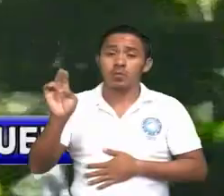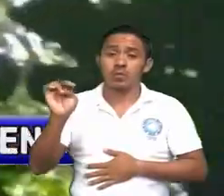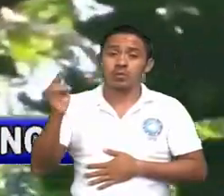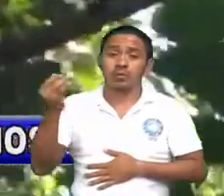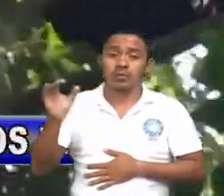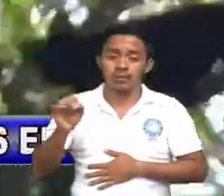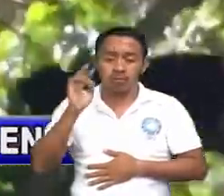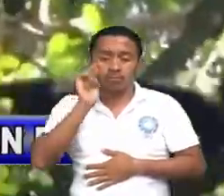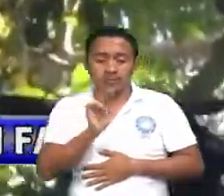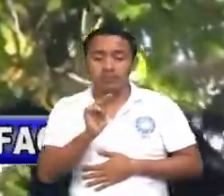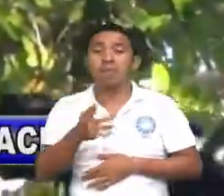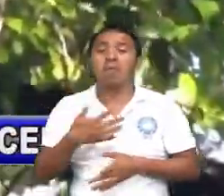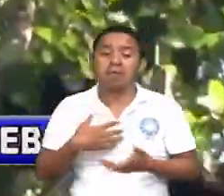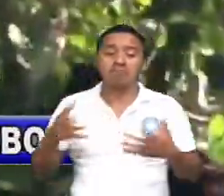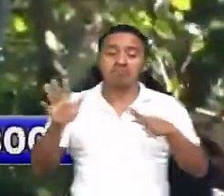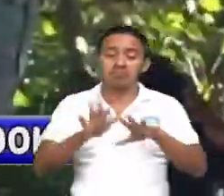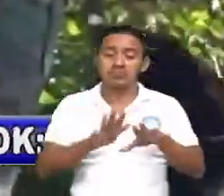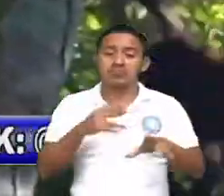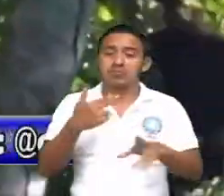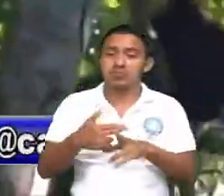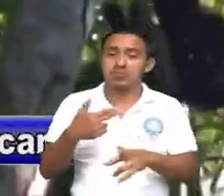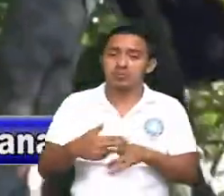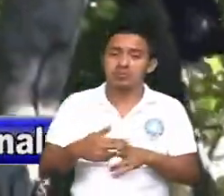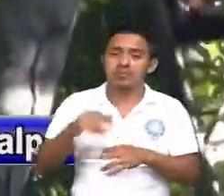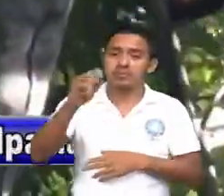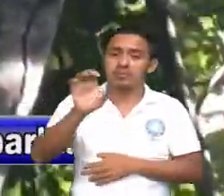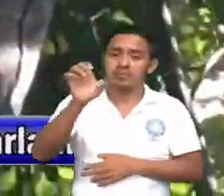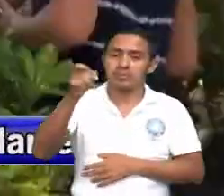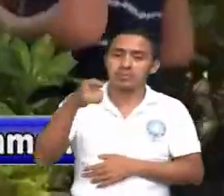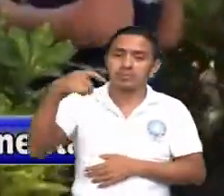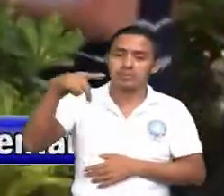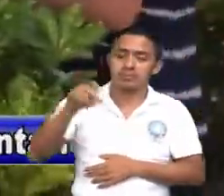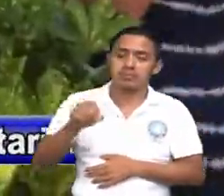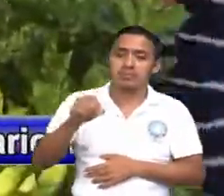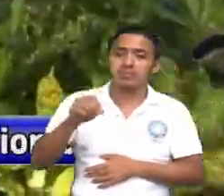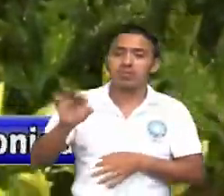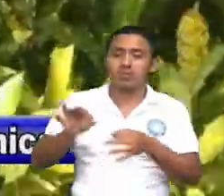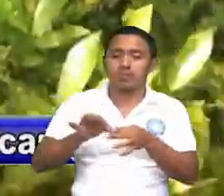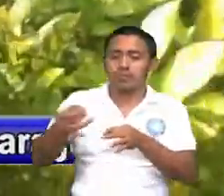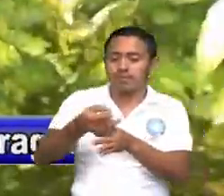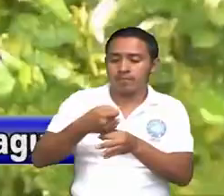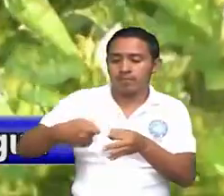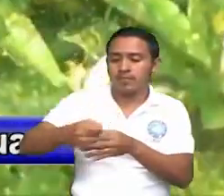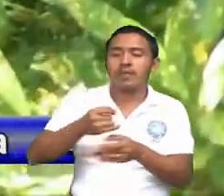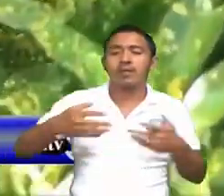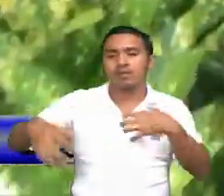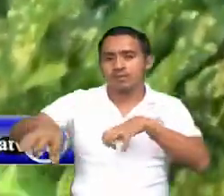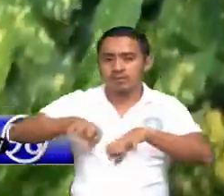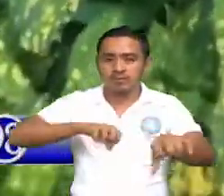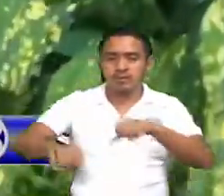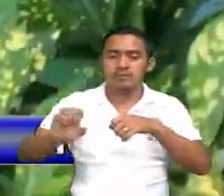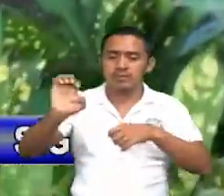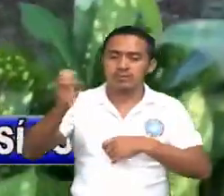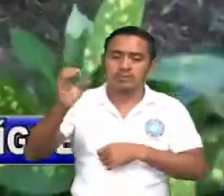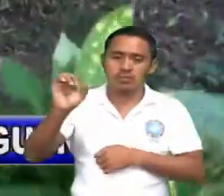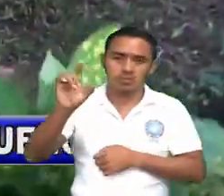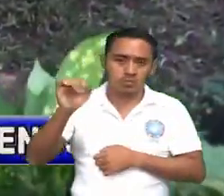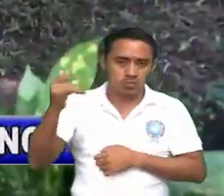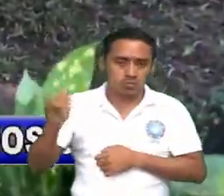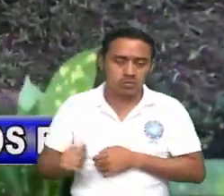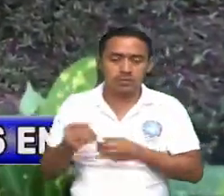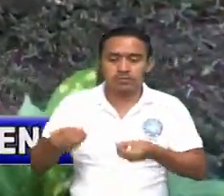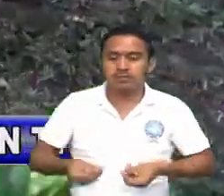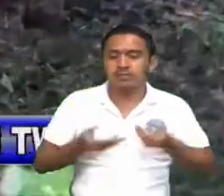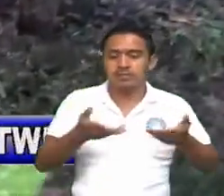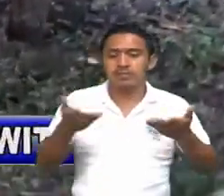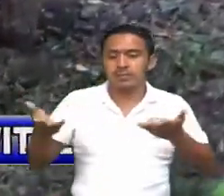de biosfera a la isla, por lo que la Expo Ometepe también comprende una serie de actividades ecológicas en las que se entregarán